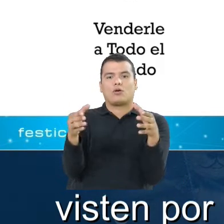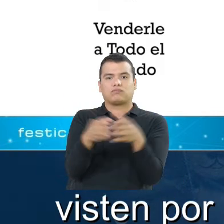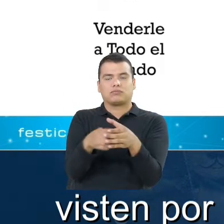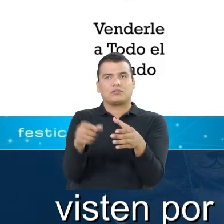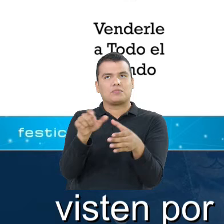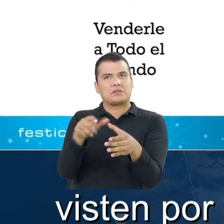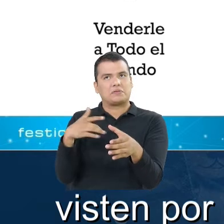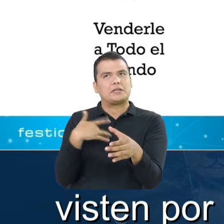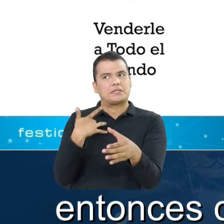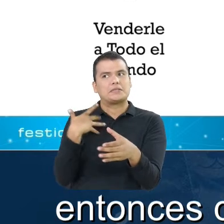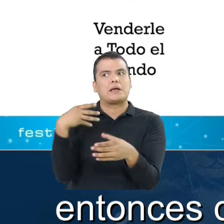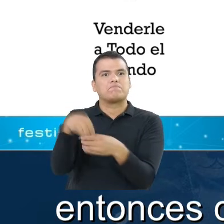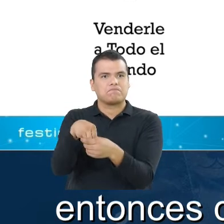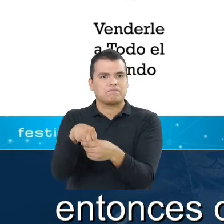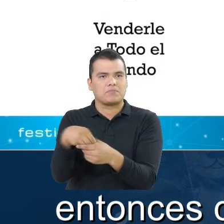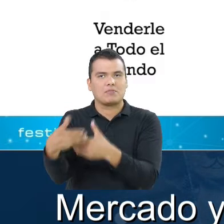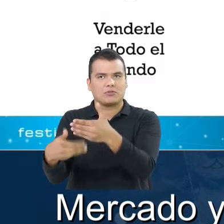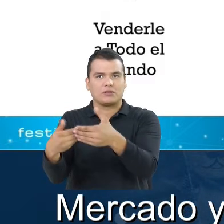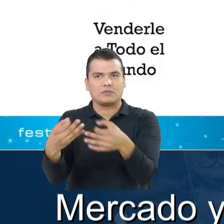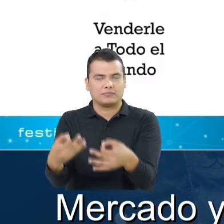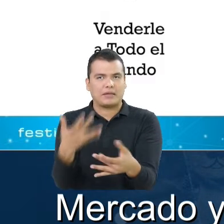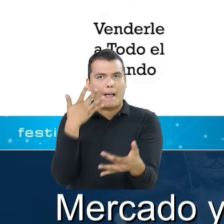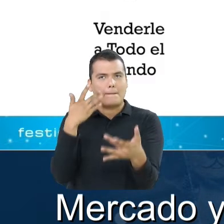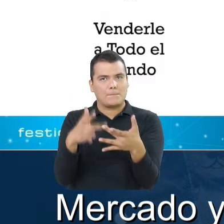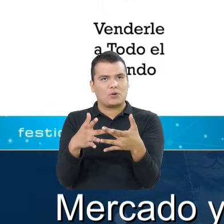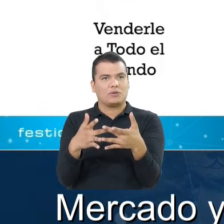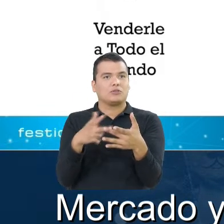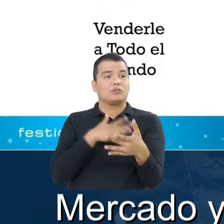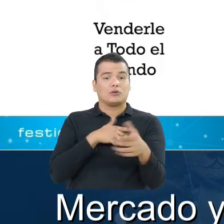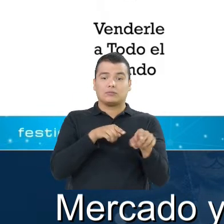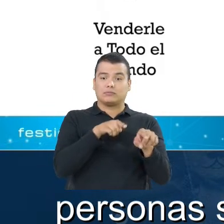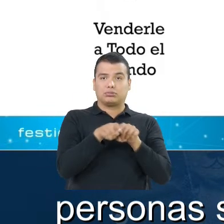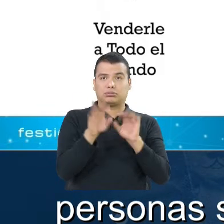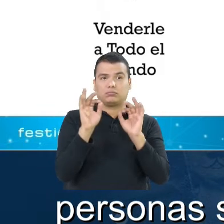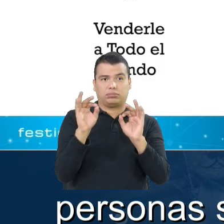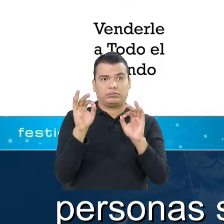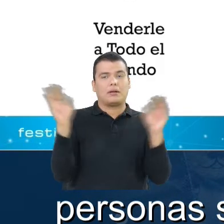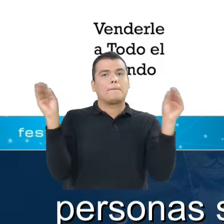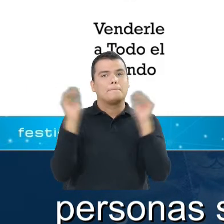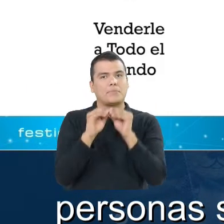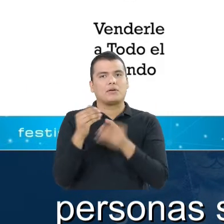personas sientan que hagan parte de algo para que mi producto, además de ser competitivo, pues ya